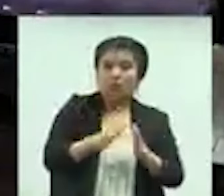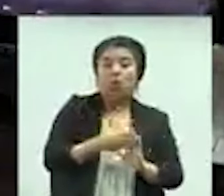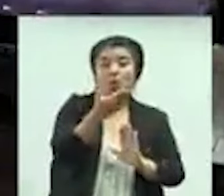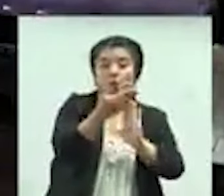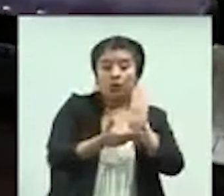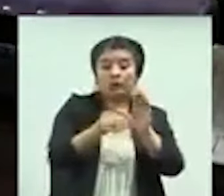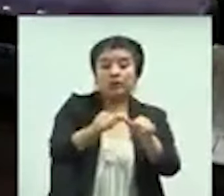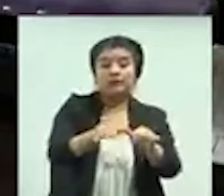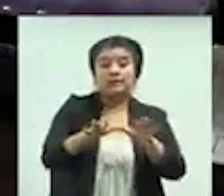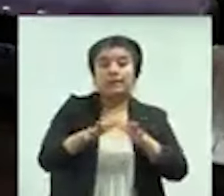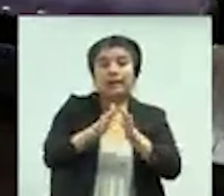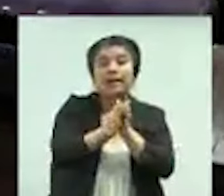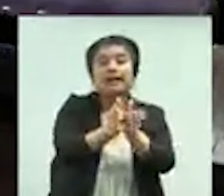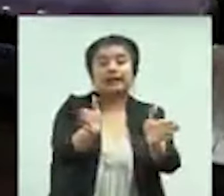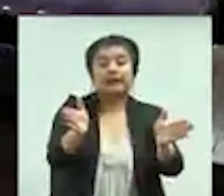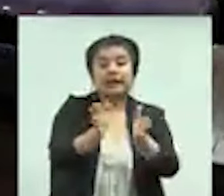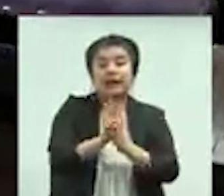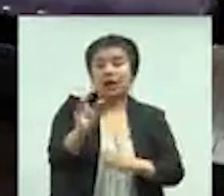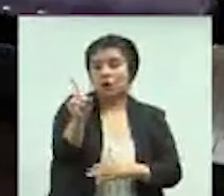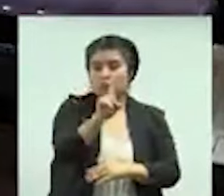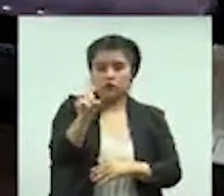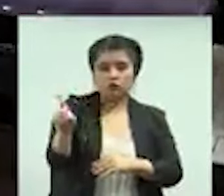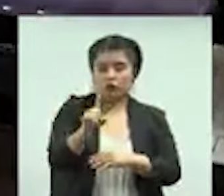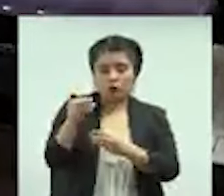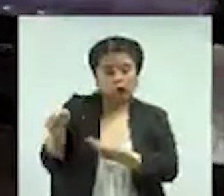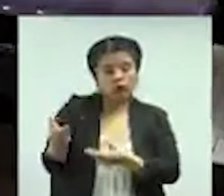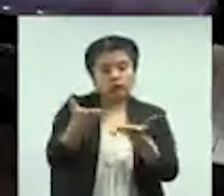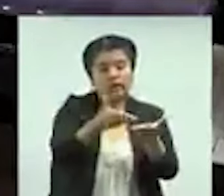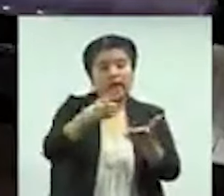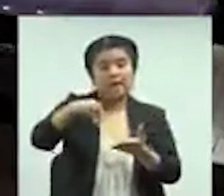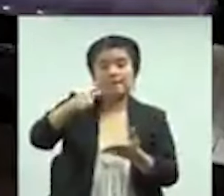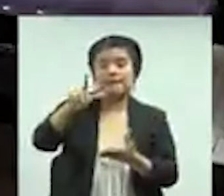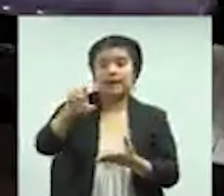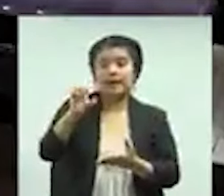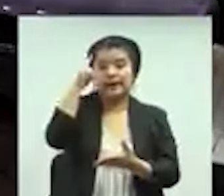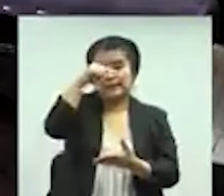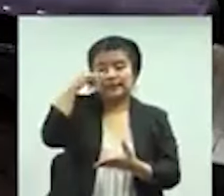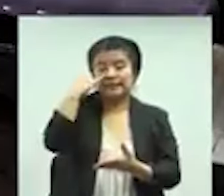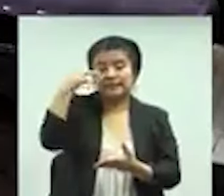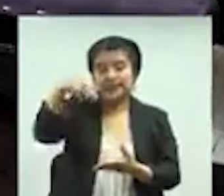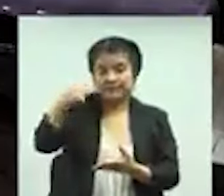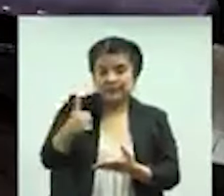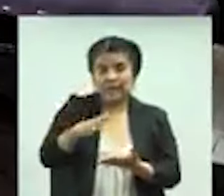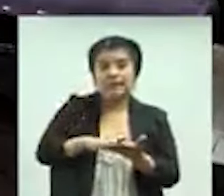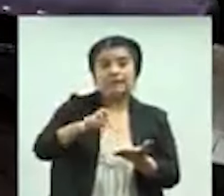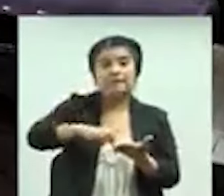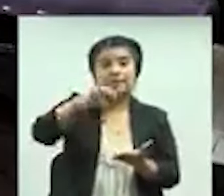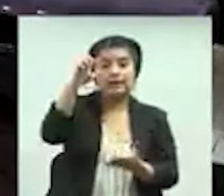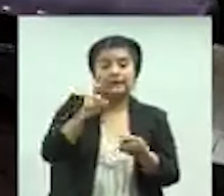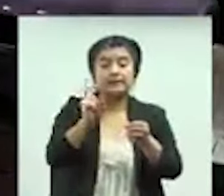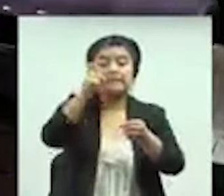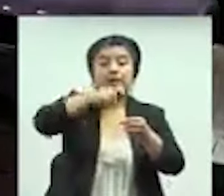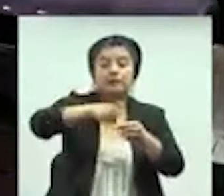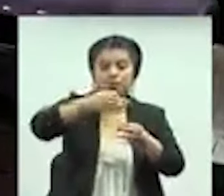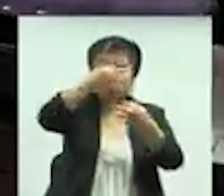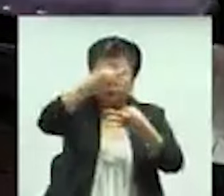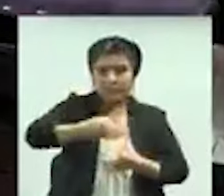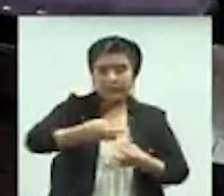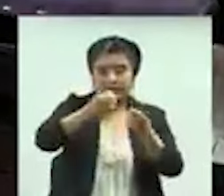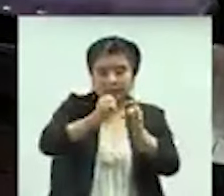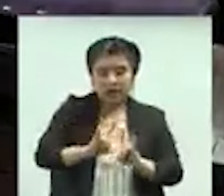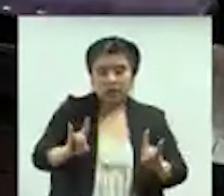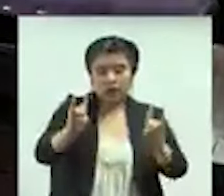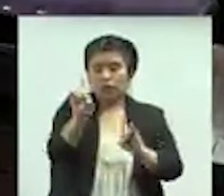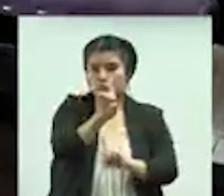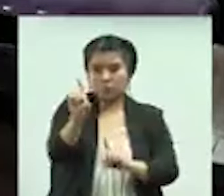la Asamblea General no otorgó a Palestina la condición de Estado miembro de pleno derecho de la ONU, pero sí